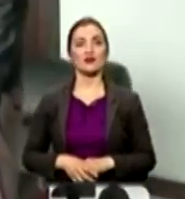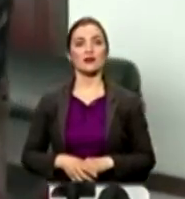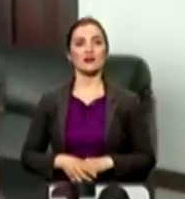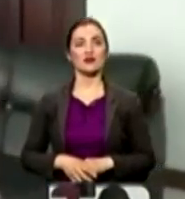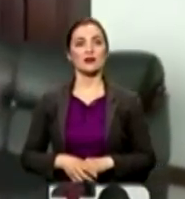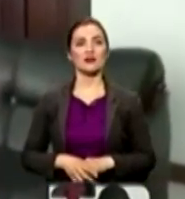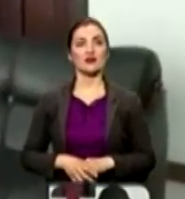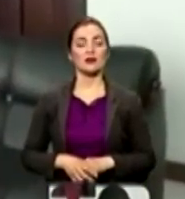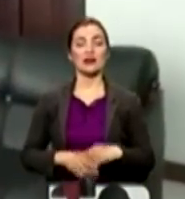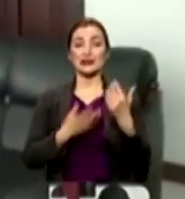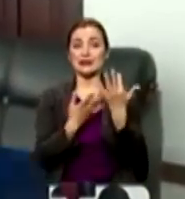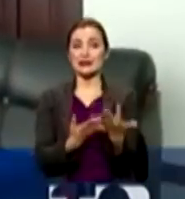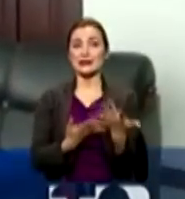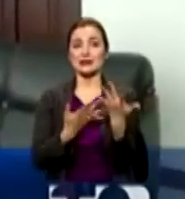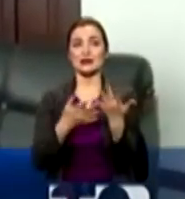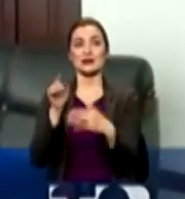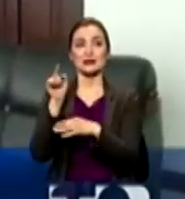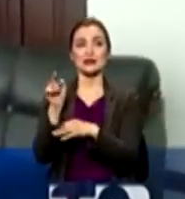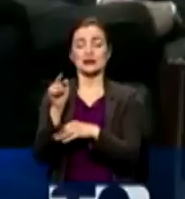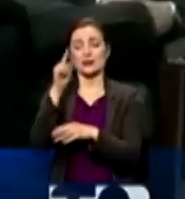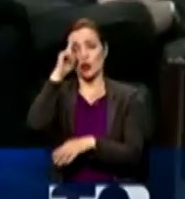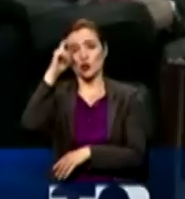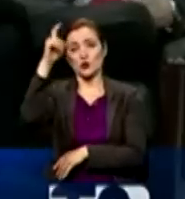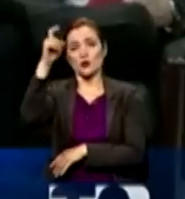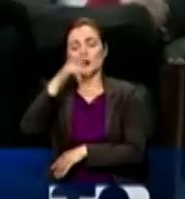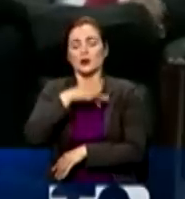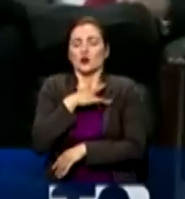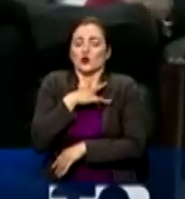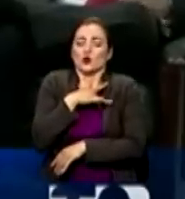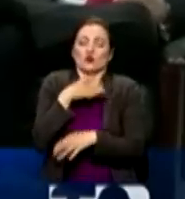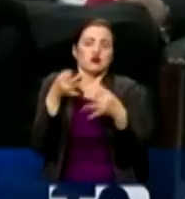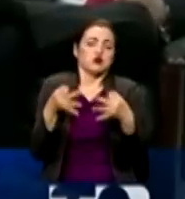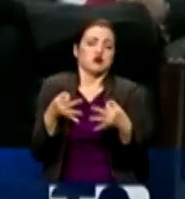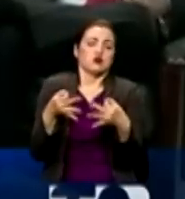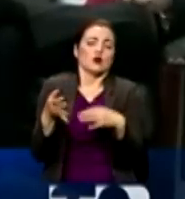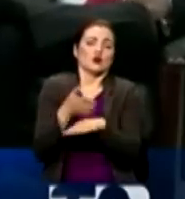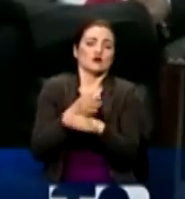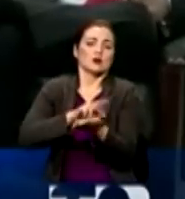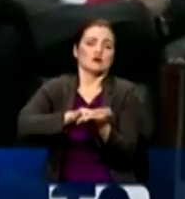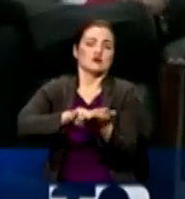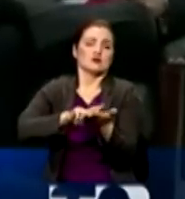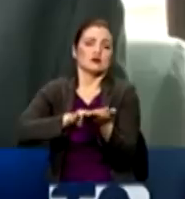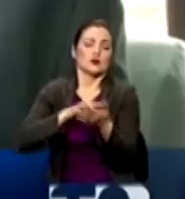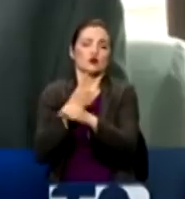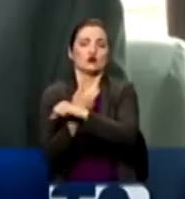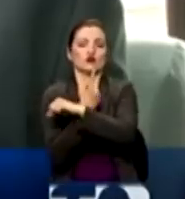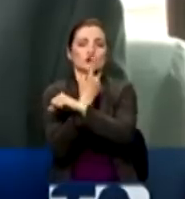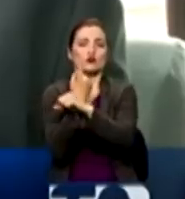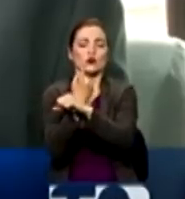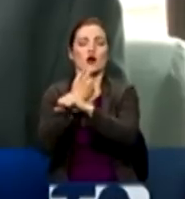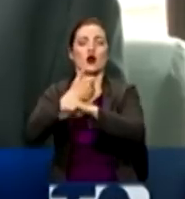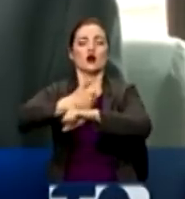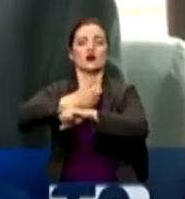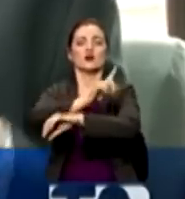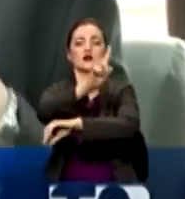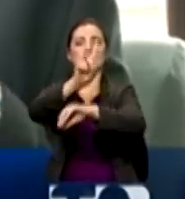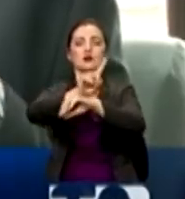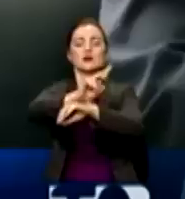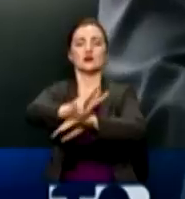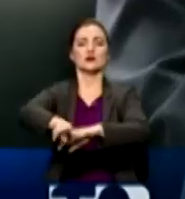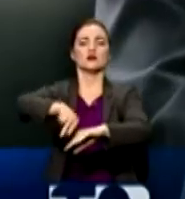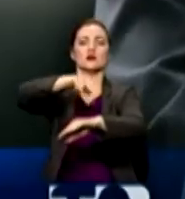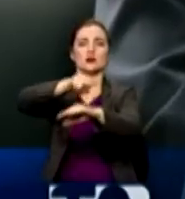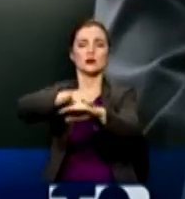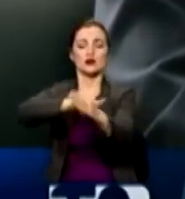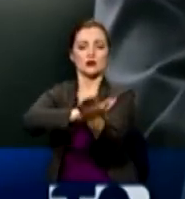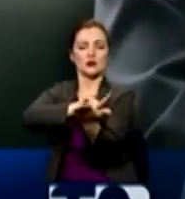La esperanza de Alet Kutko de cumplir sus sueños ha vuelto. Esto tras una reunión que duró alrededor de una hora con las autoridades de la